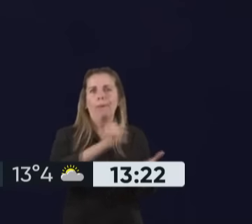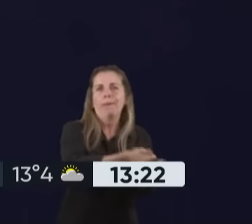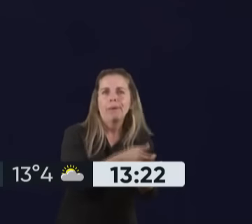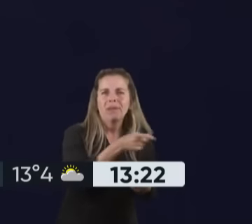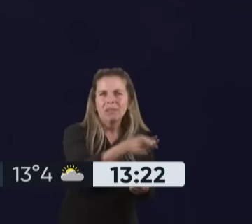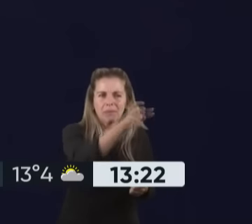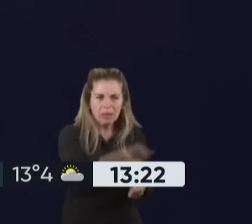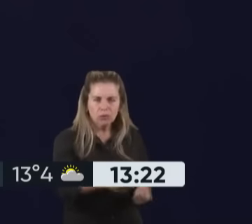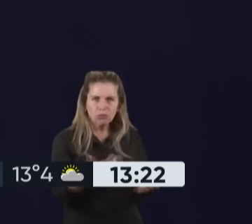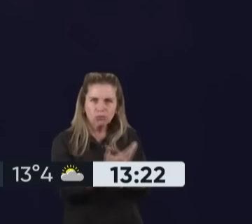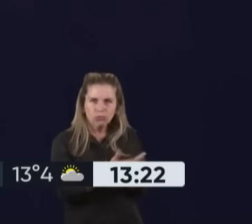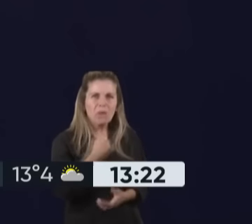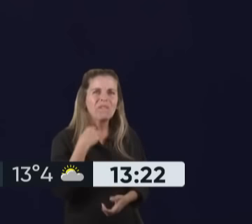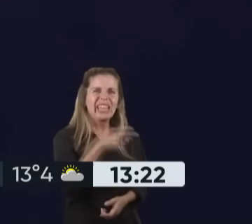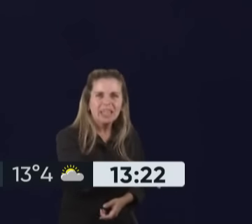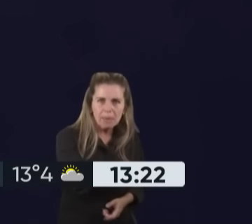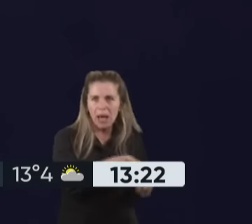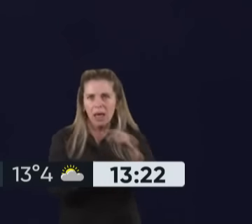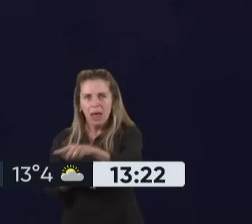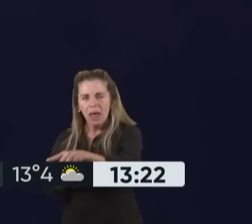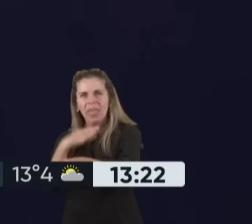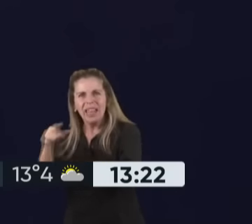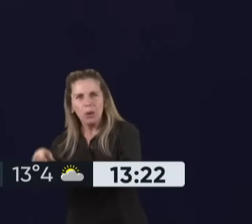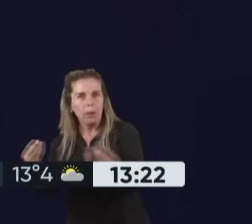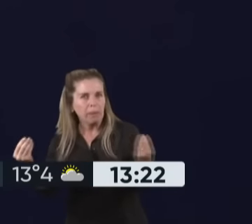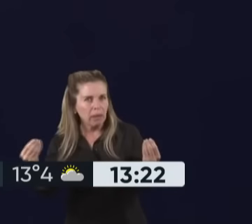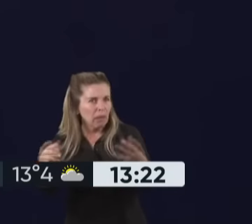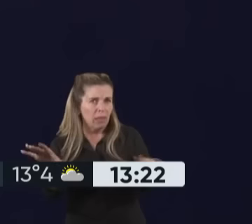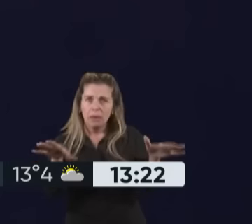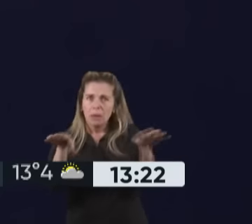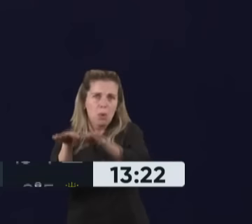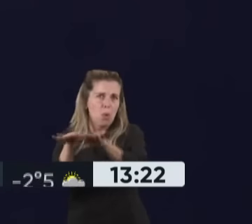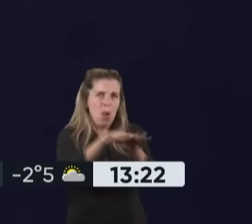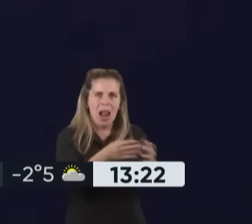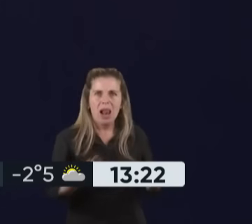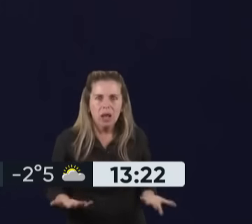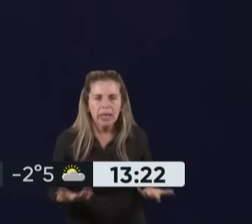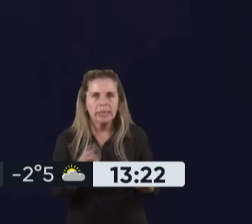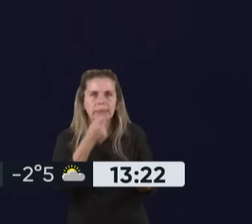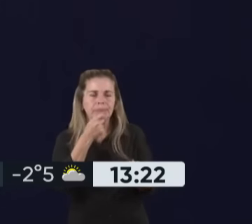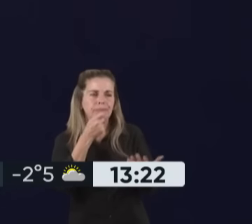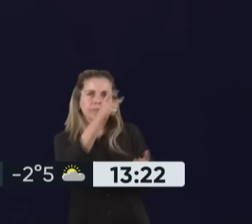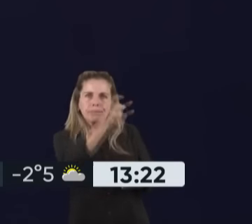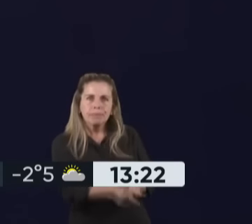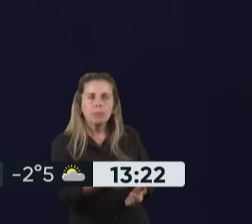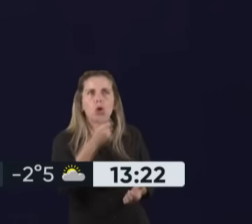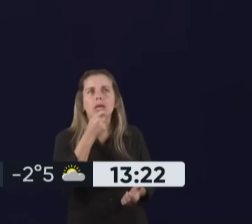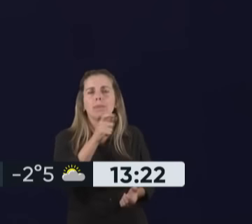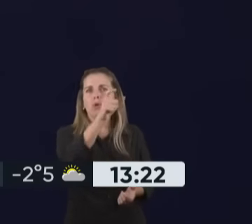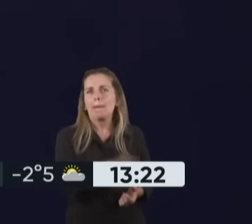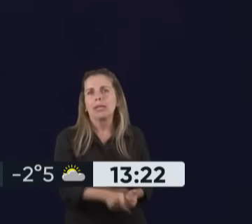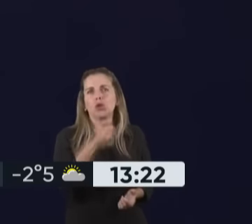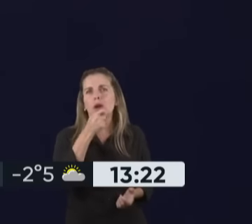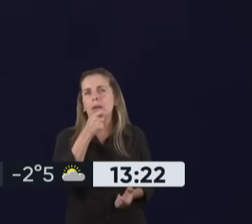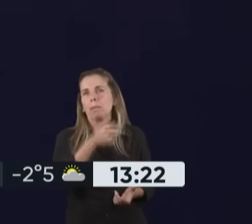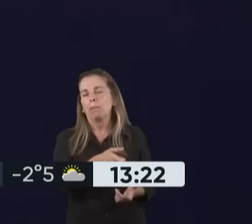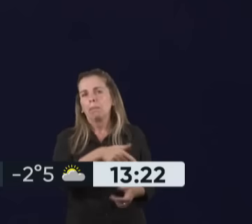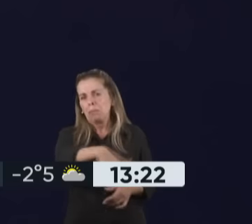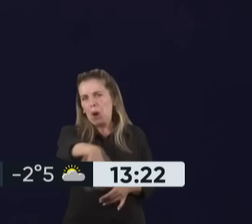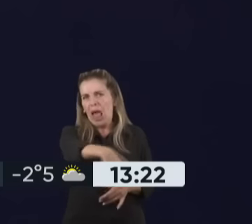el daño causado no es, como se entendió hasta ahora, un daño que si una persona va con un arma por